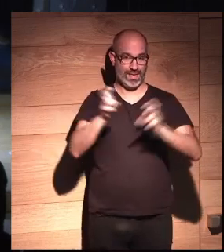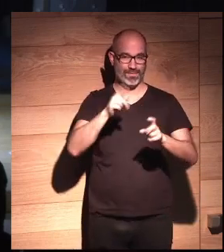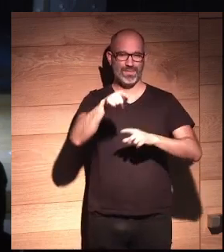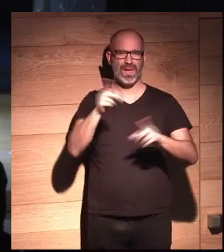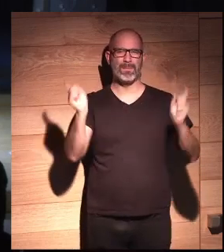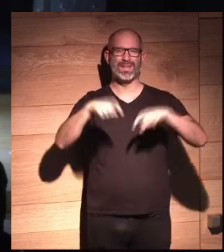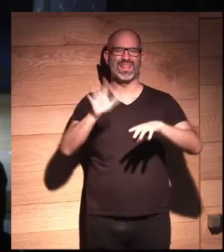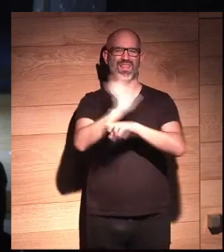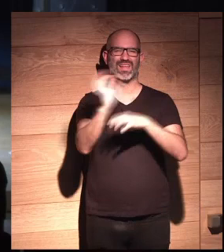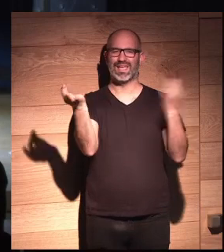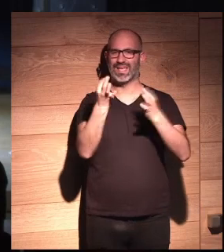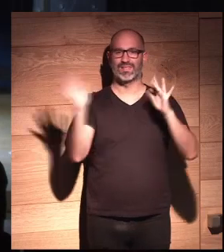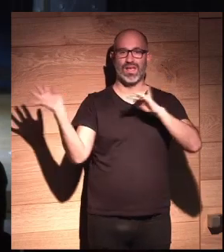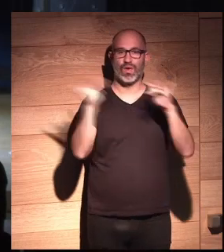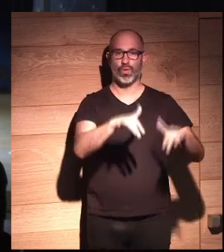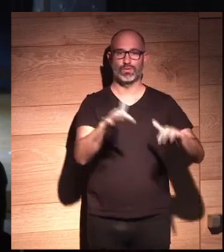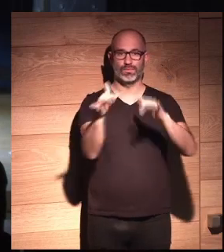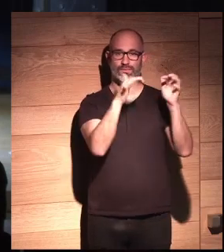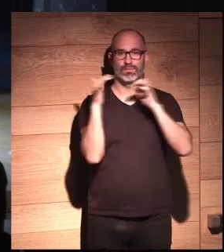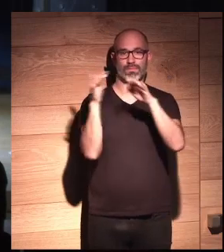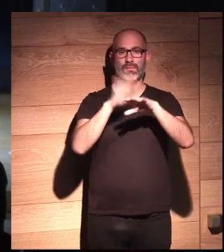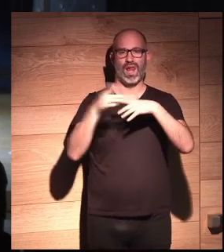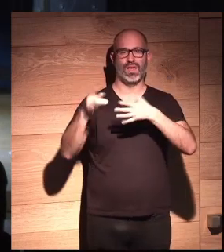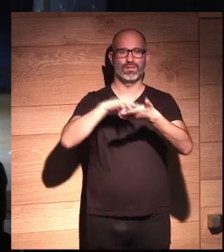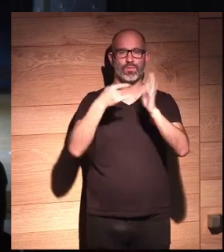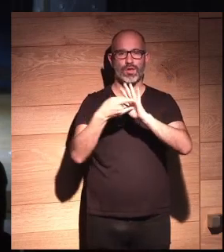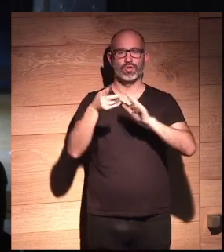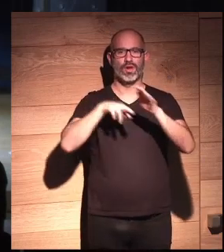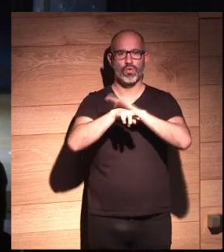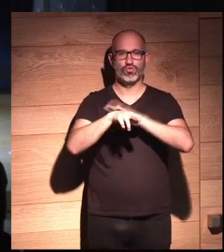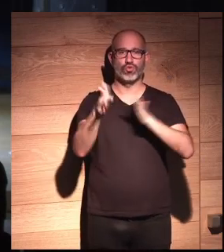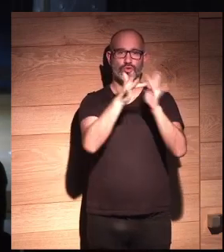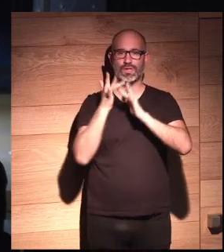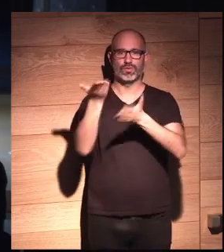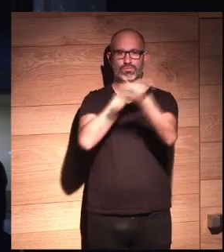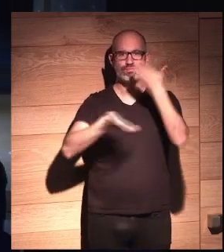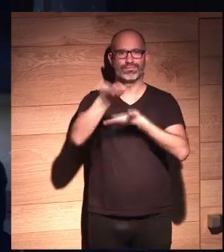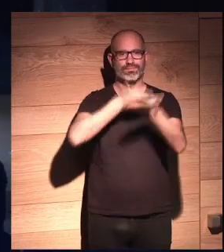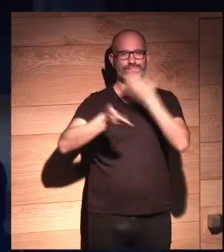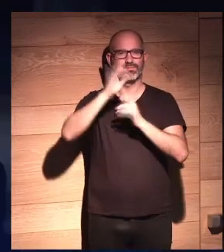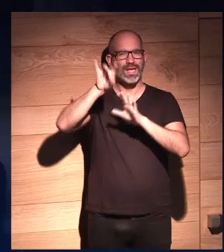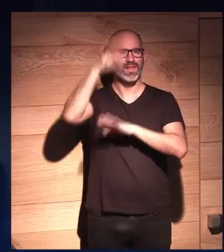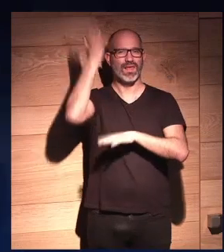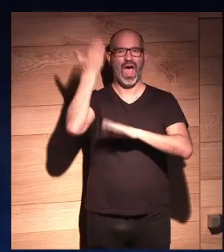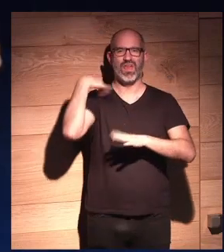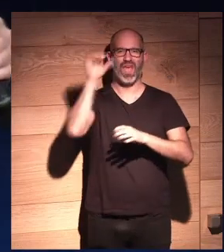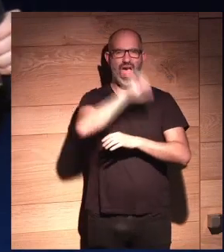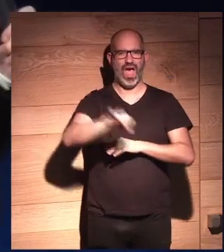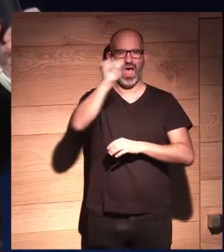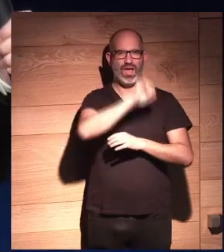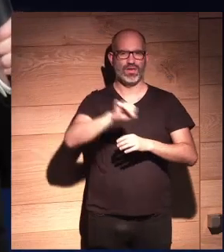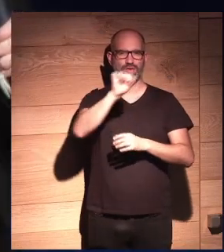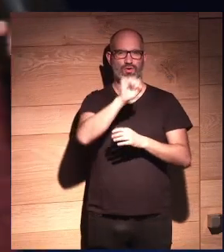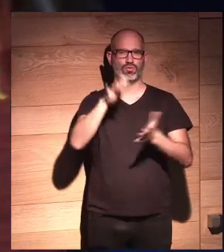meeting de cine es un encuentro para cineastas para compartir proyectos, recursos y contactos. La idea surgió hace varios años